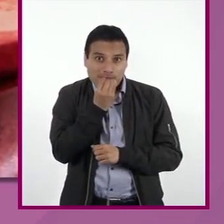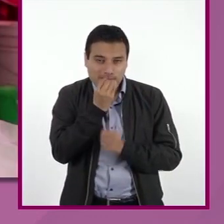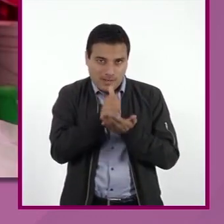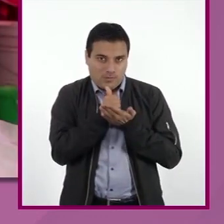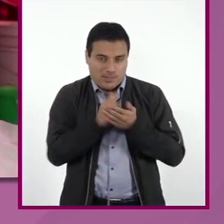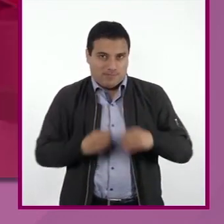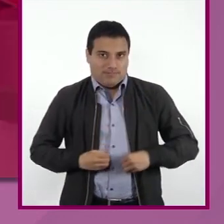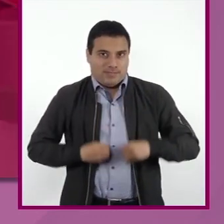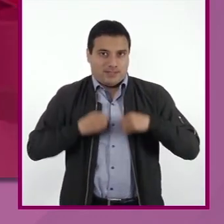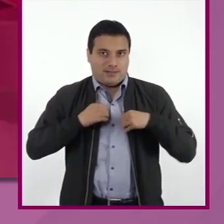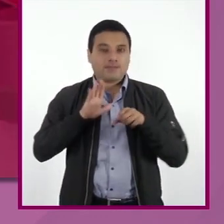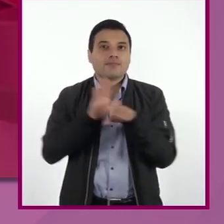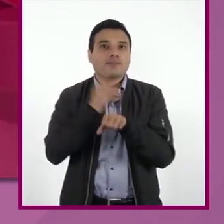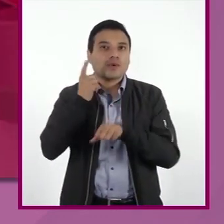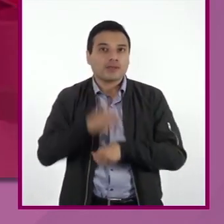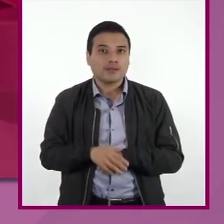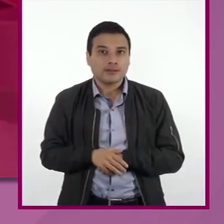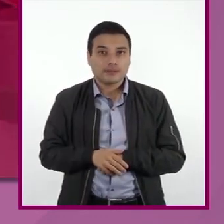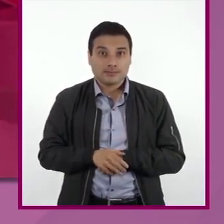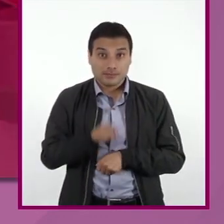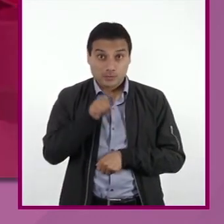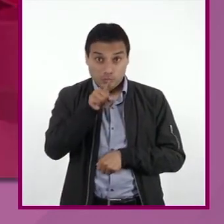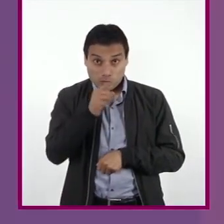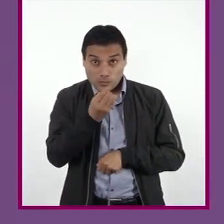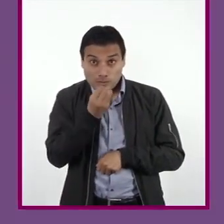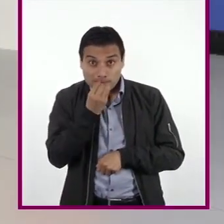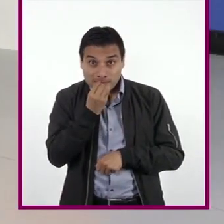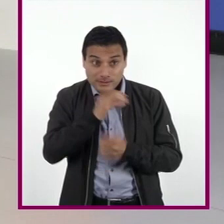porque ¿puedes comer sin tortillas?